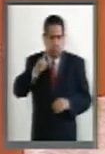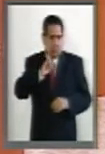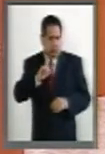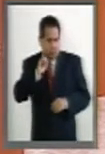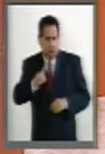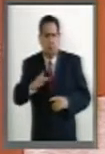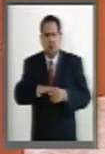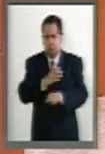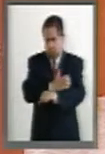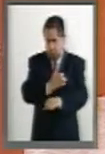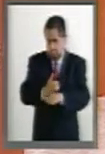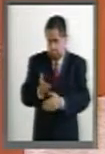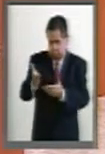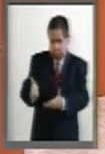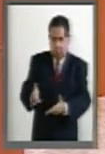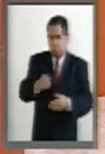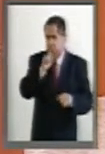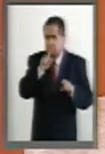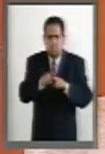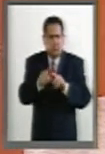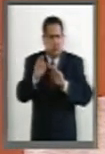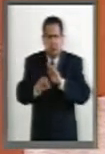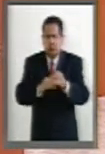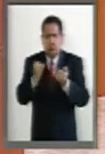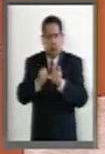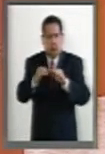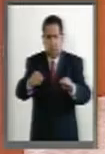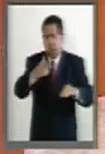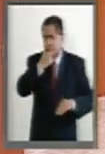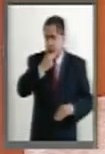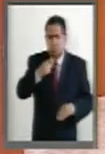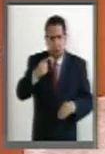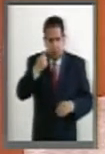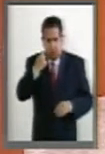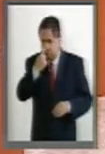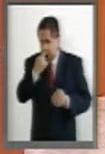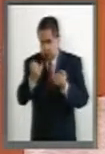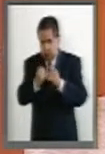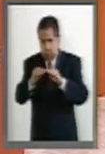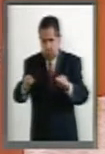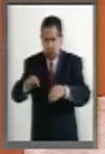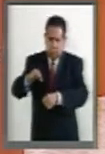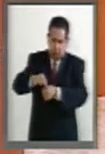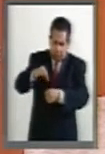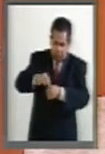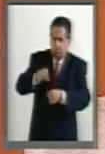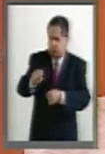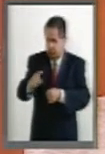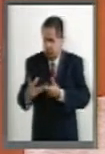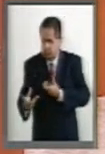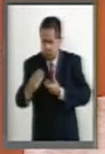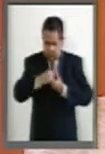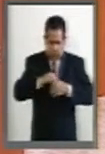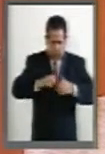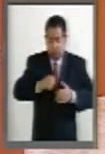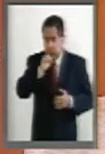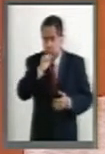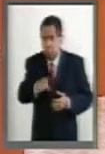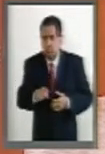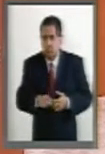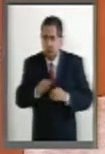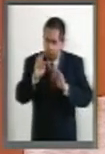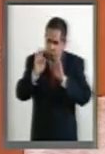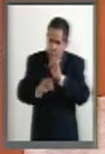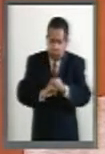nuestras compañeras, y en el mismo trato igualitario que los varones, no solo sean votadas e integradas a las mesas directivas, en el trato